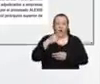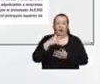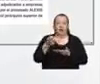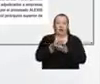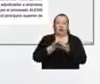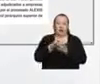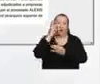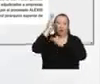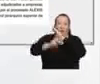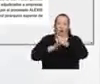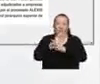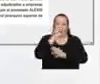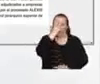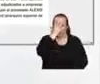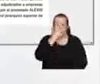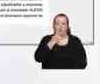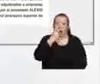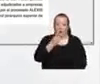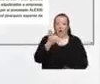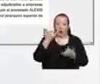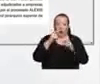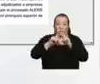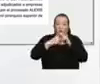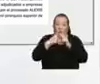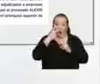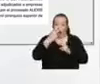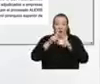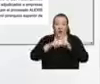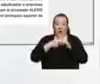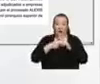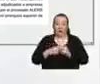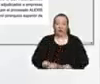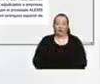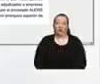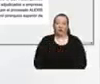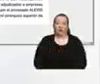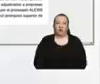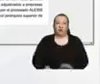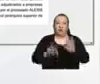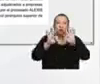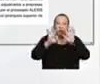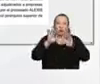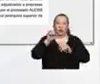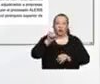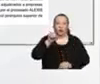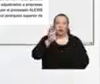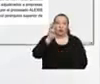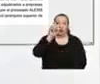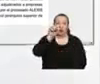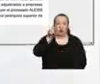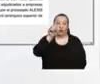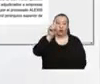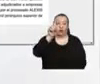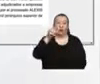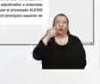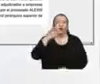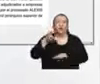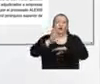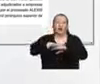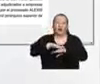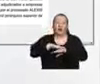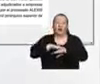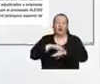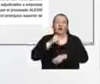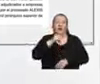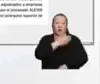sentencia el procesado miren cómo empieza la parte que me corresponde 8 puntos 6.1 en lo concerniente al procesador rafael